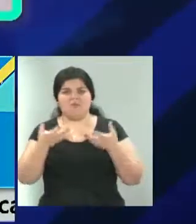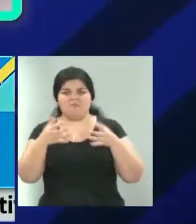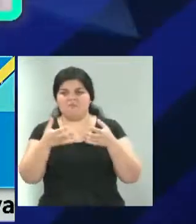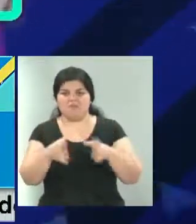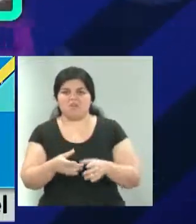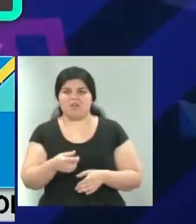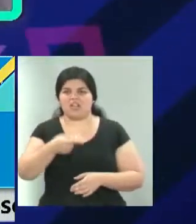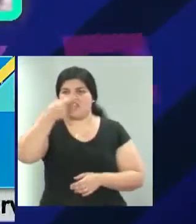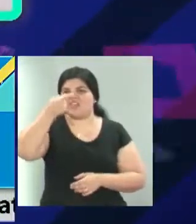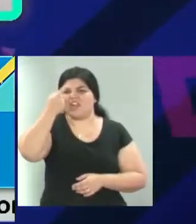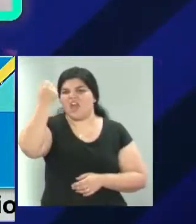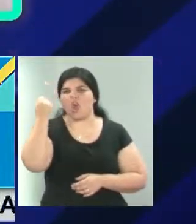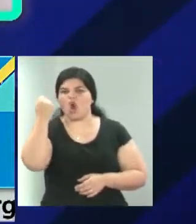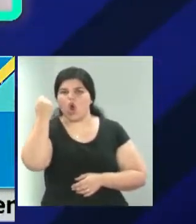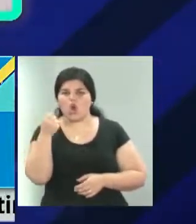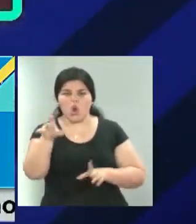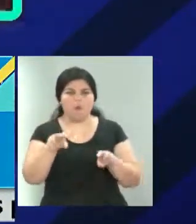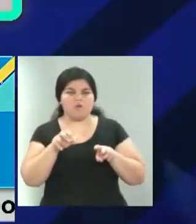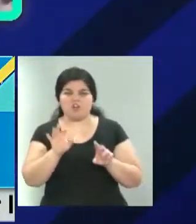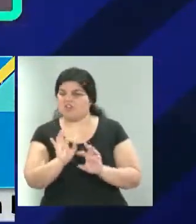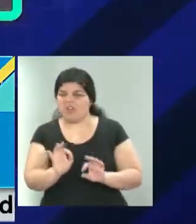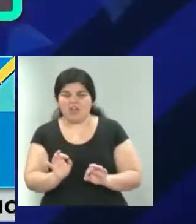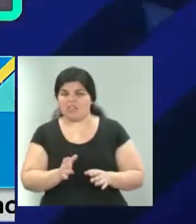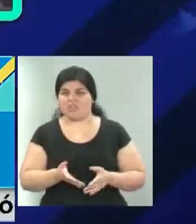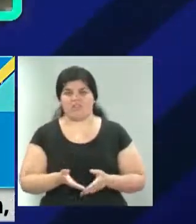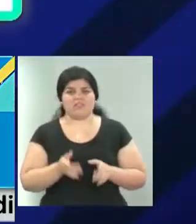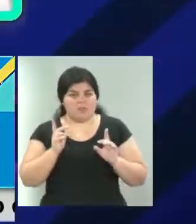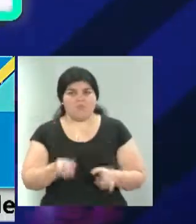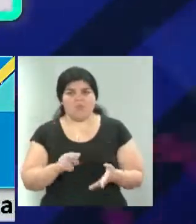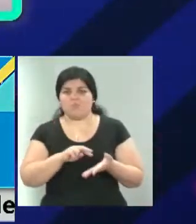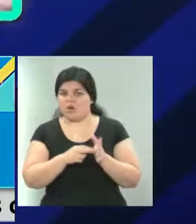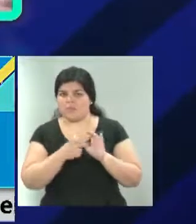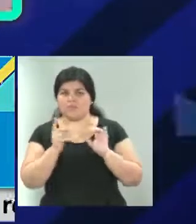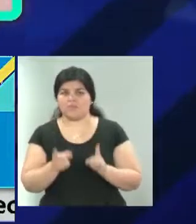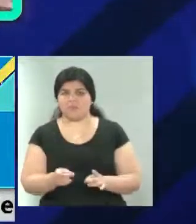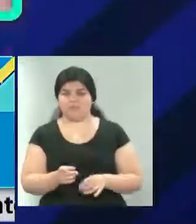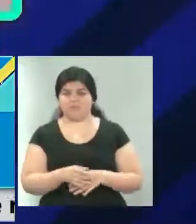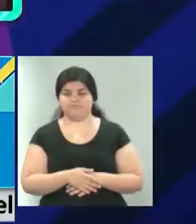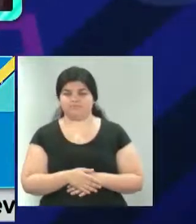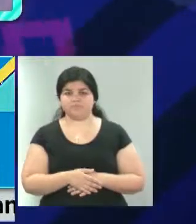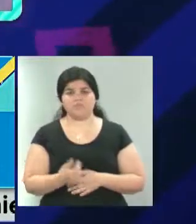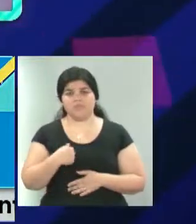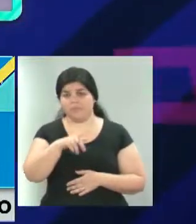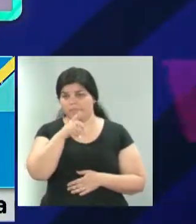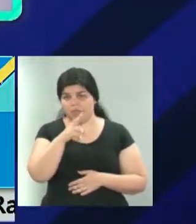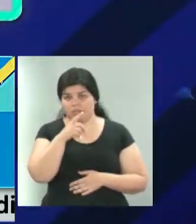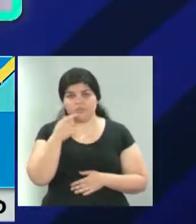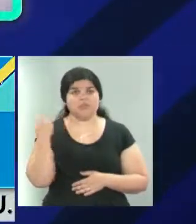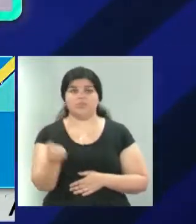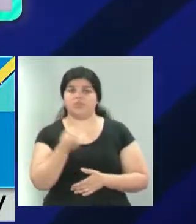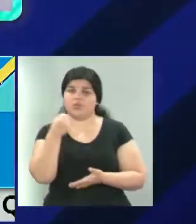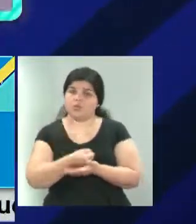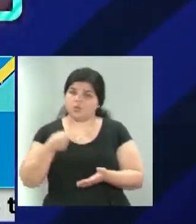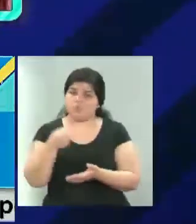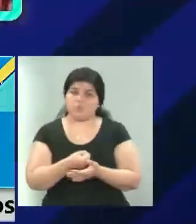intereses económicos de por medio. Por eso yo creo que. Se debe trabajar, tenemos que hacer el esfuerzo, no